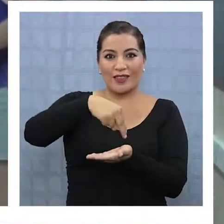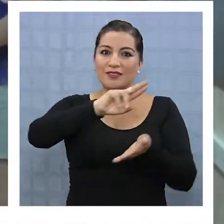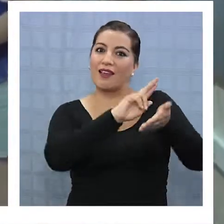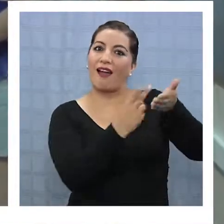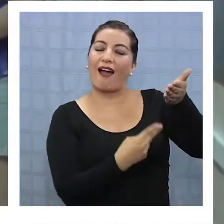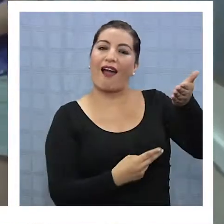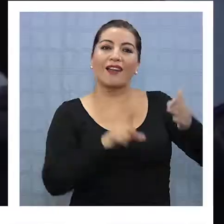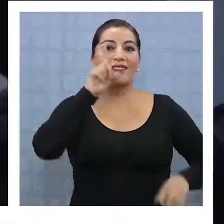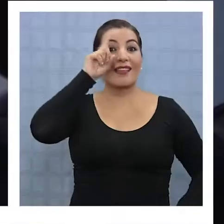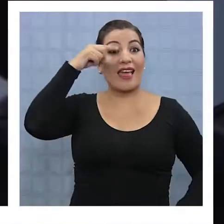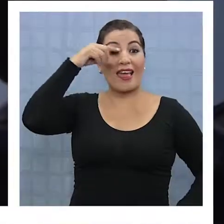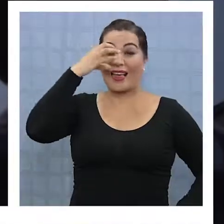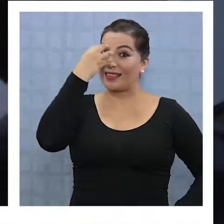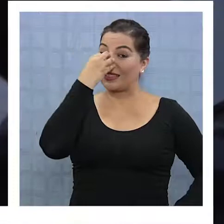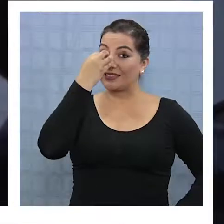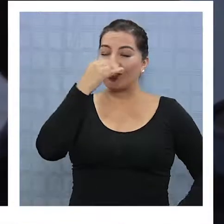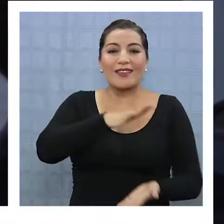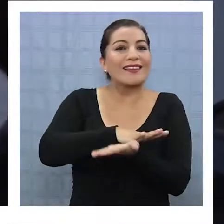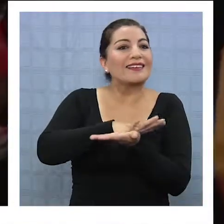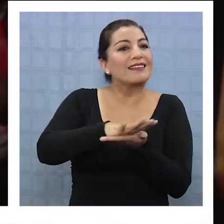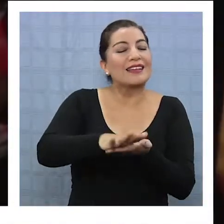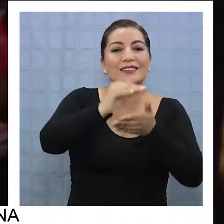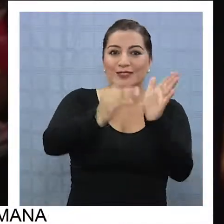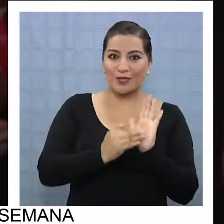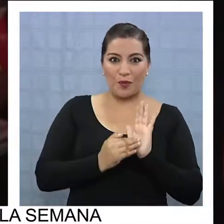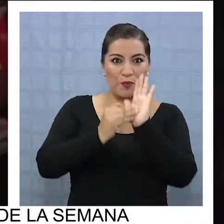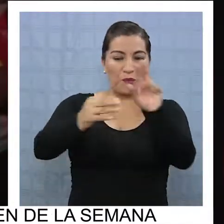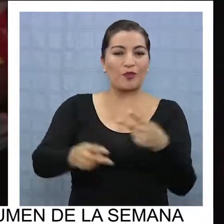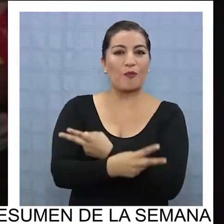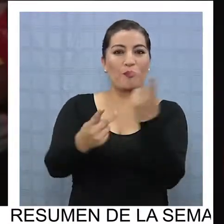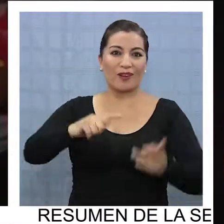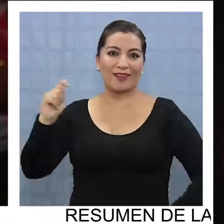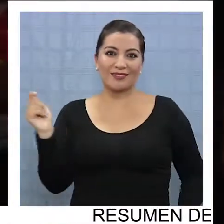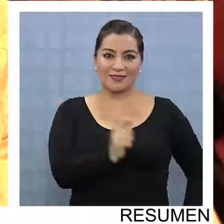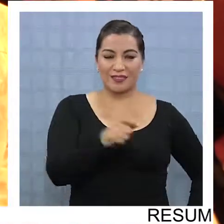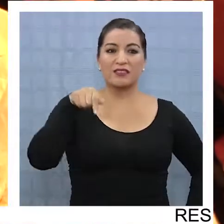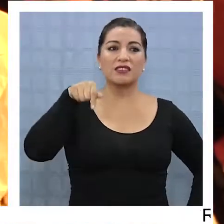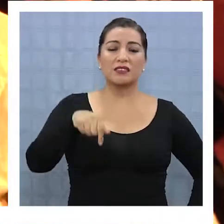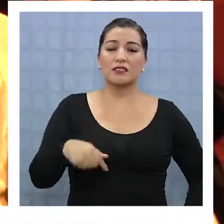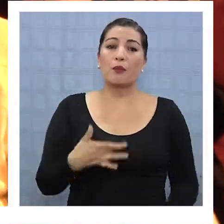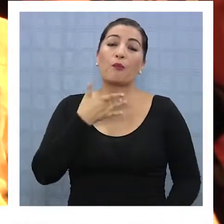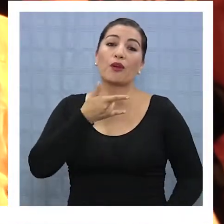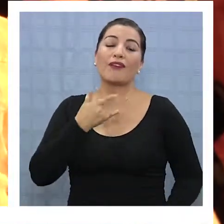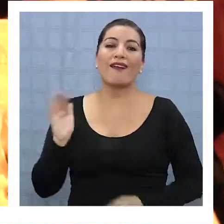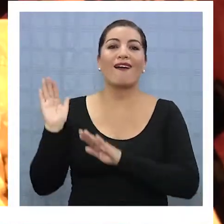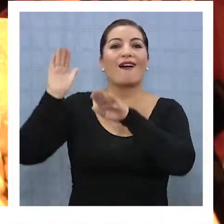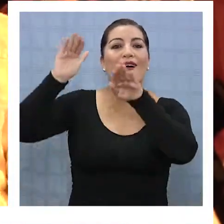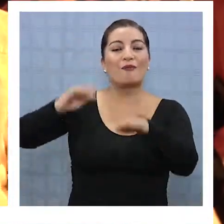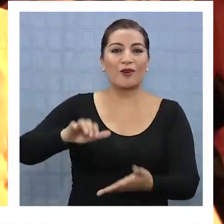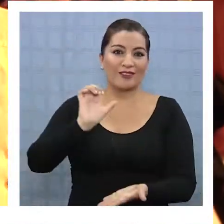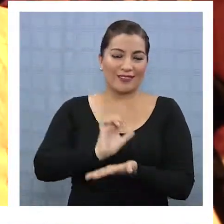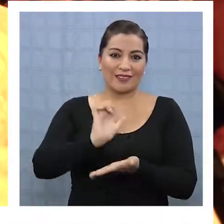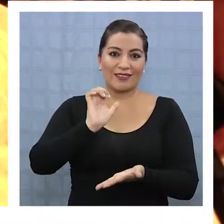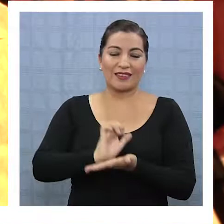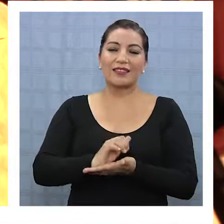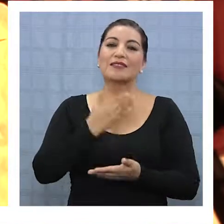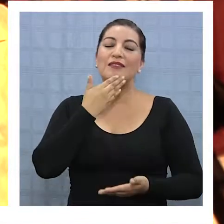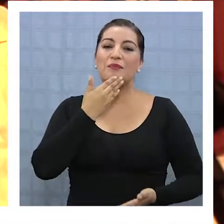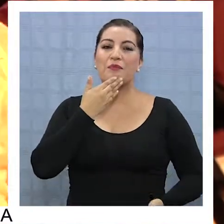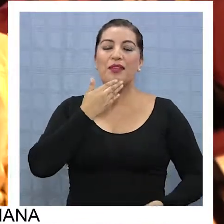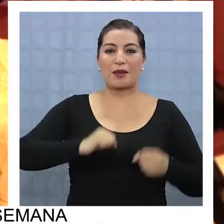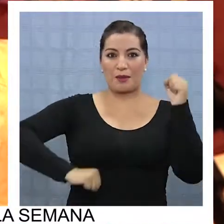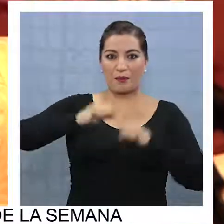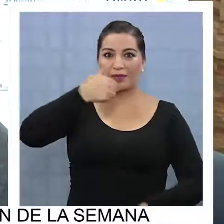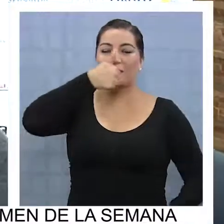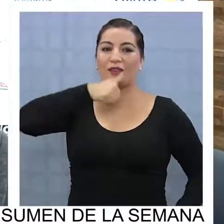arte circense, que en forma gratuita será entregada al público de Tarapacá gracias al apoyo estatal y del sector privado